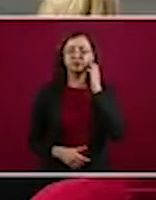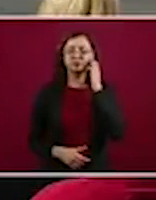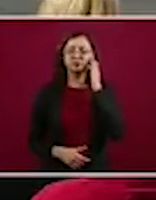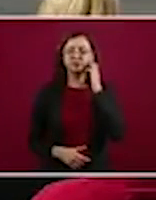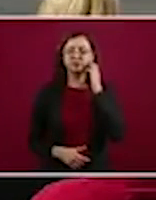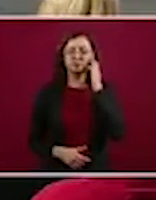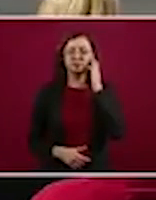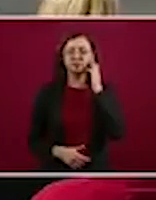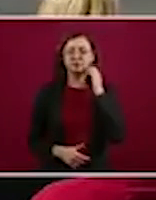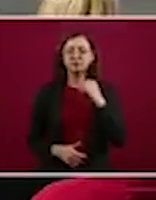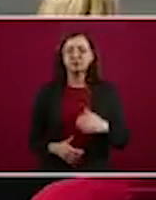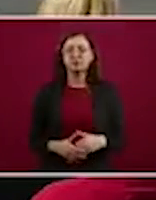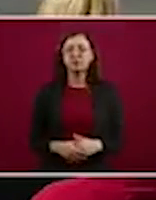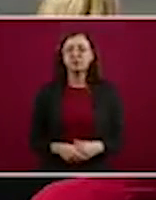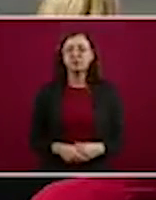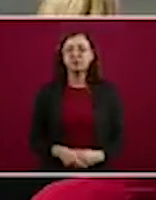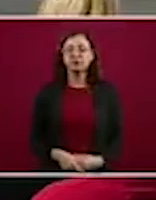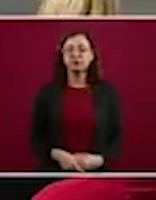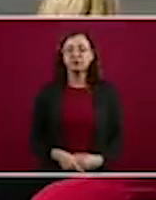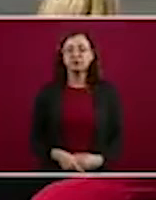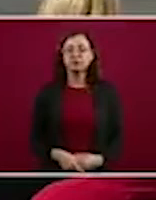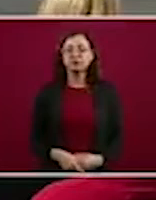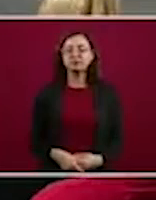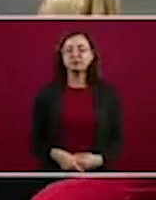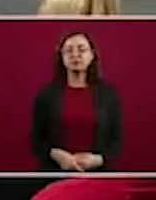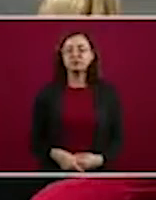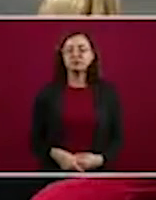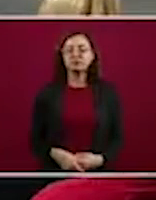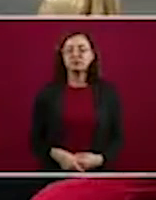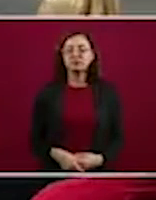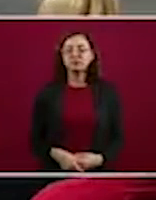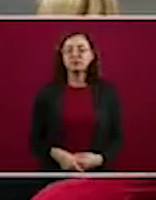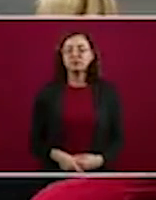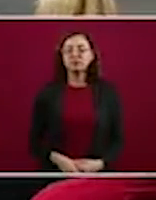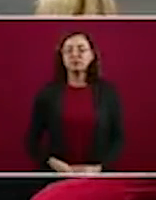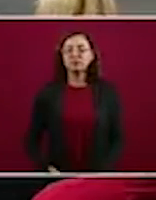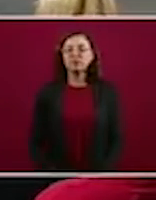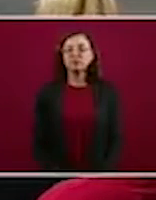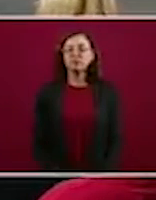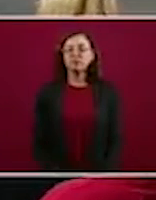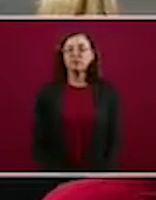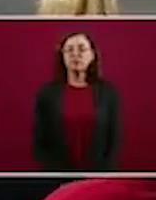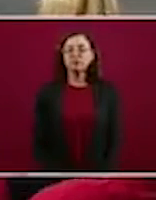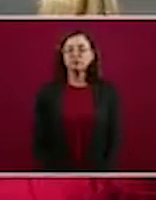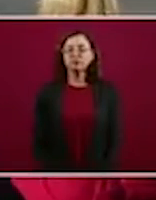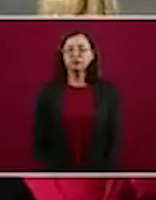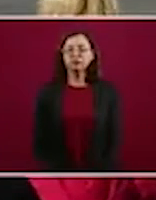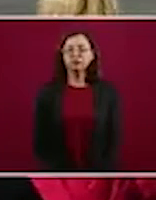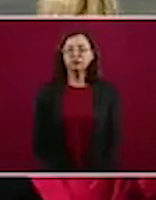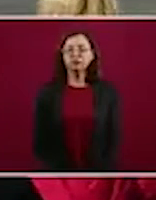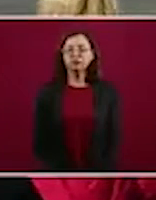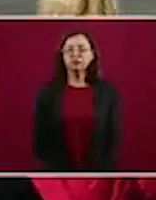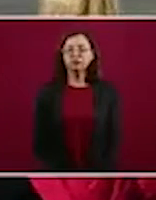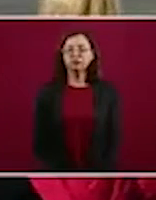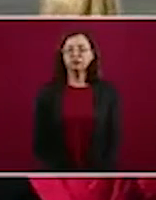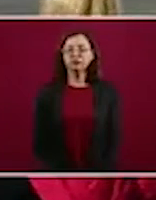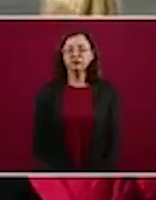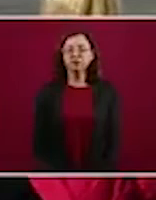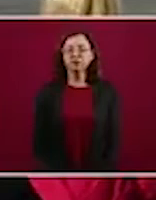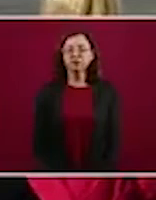y dijo que las dudas sobre quién paga los gastos del expresidente boliviano son cercanos a la mezquindad